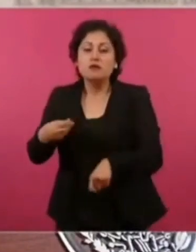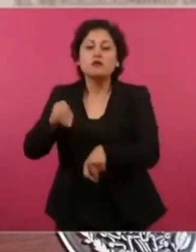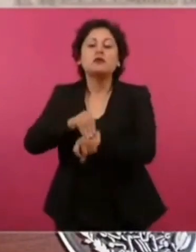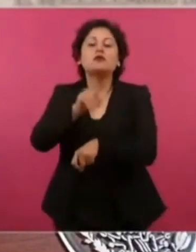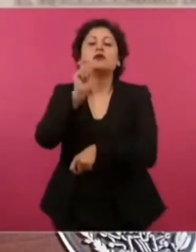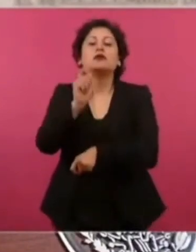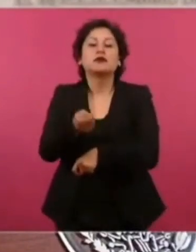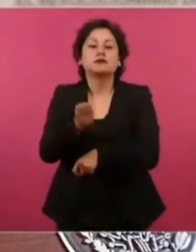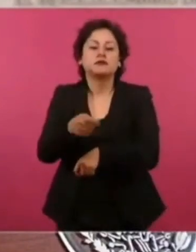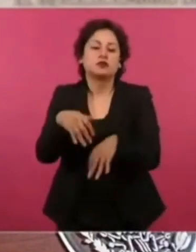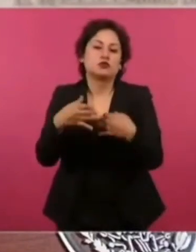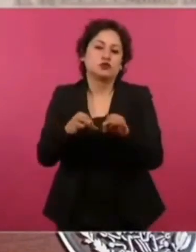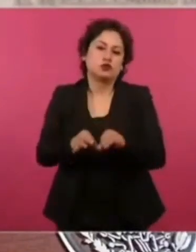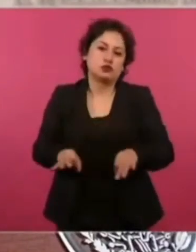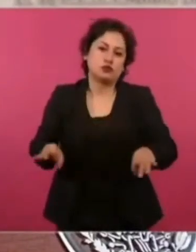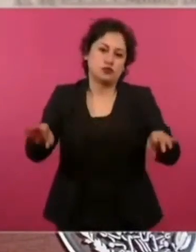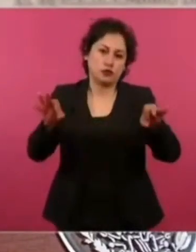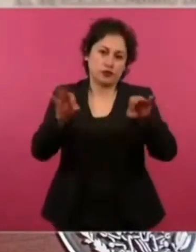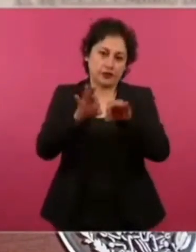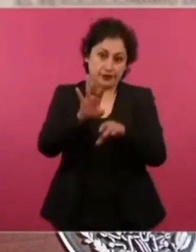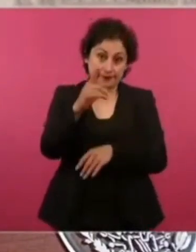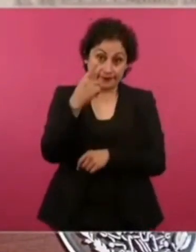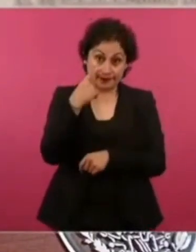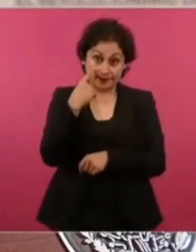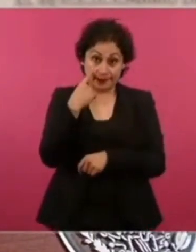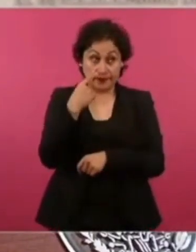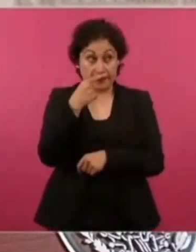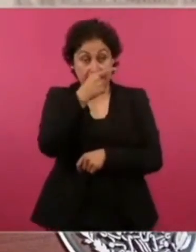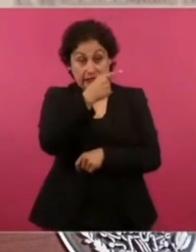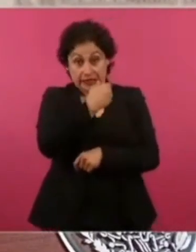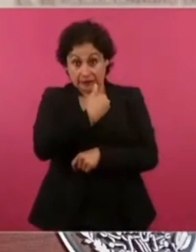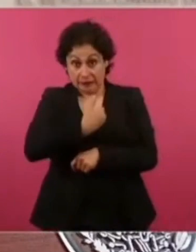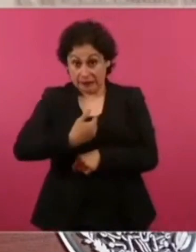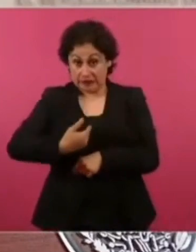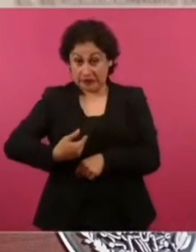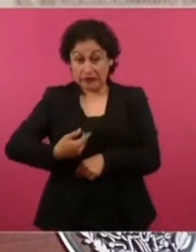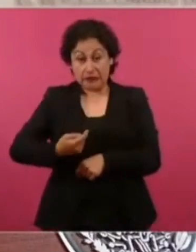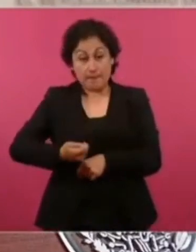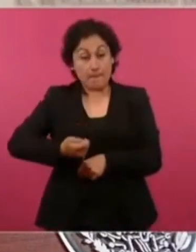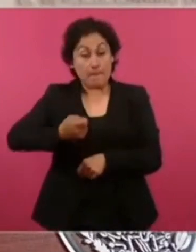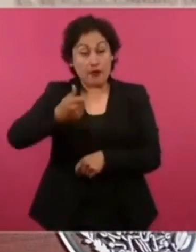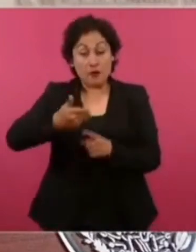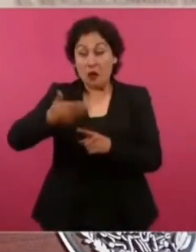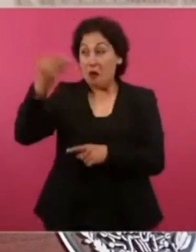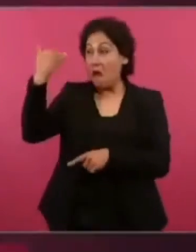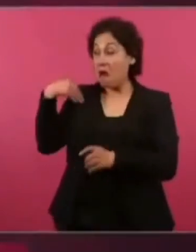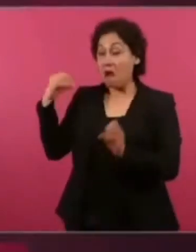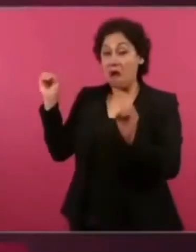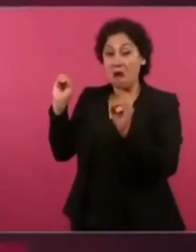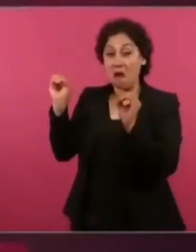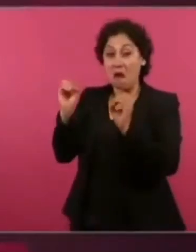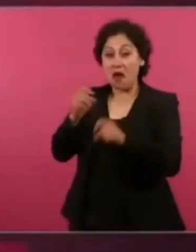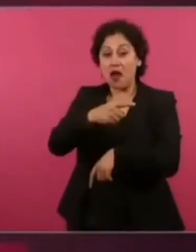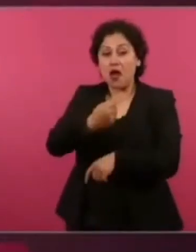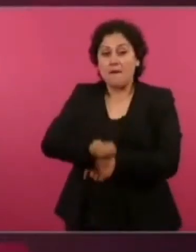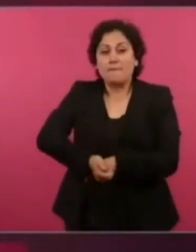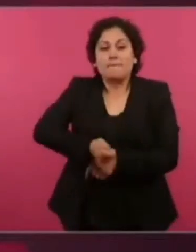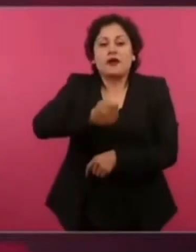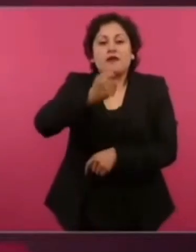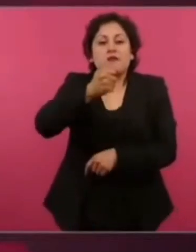es el único en décadas de los presidentes de Estados Unidos que no ha construido un